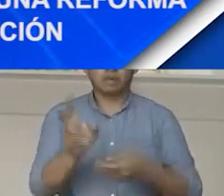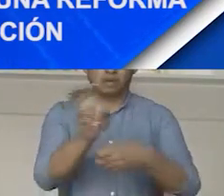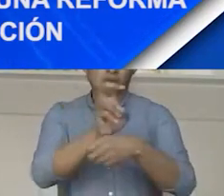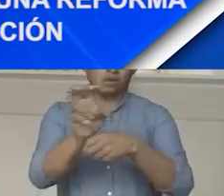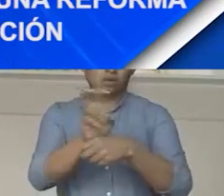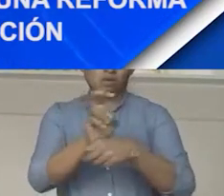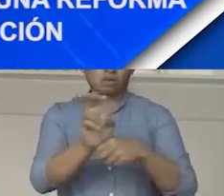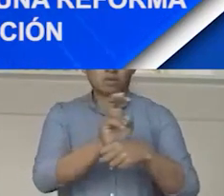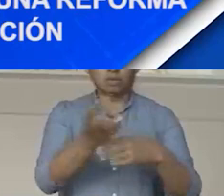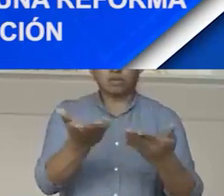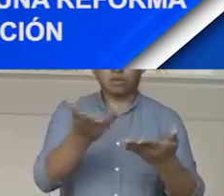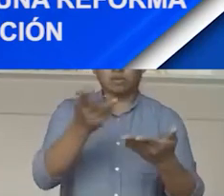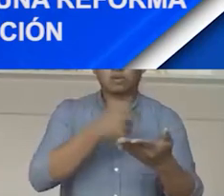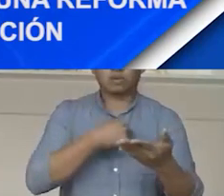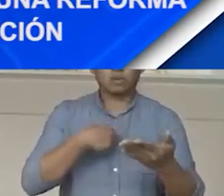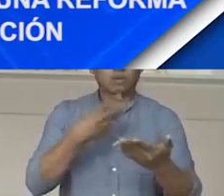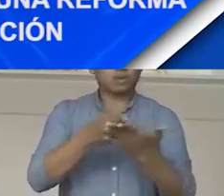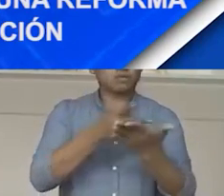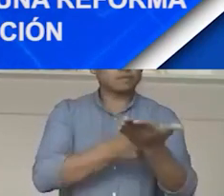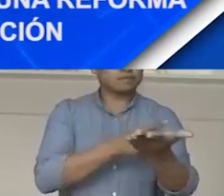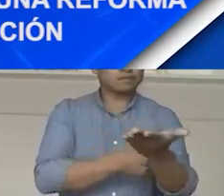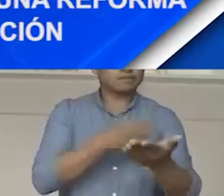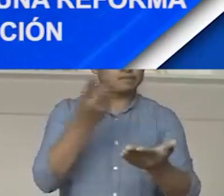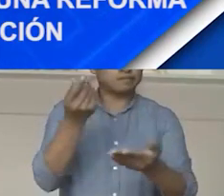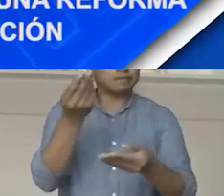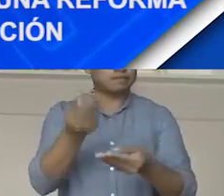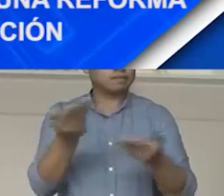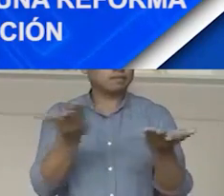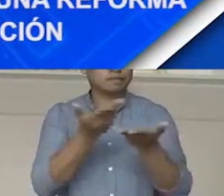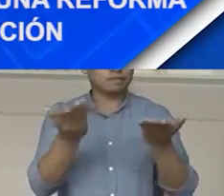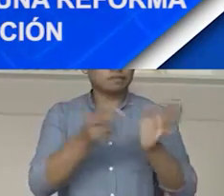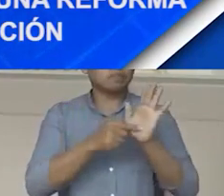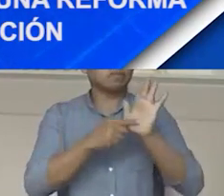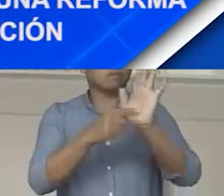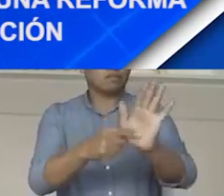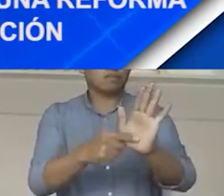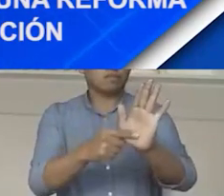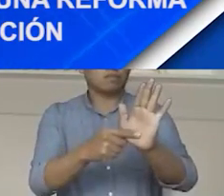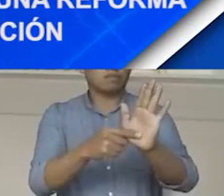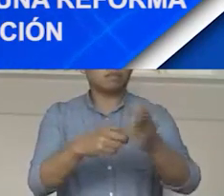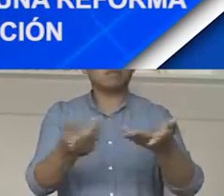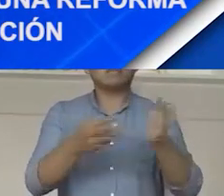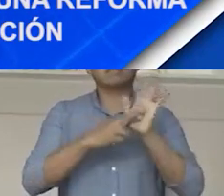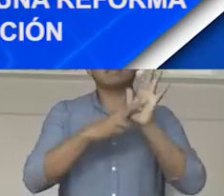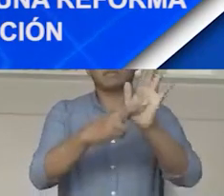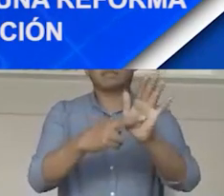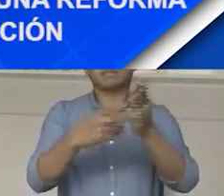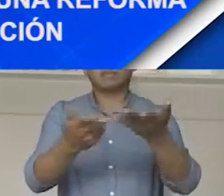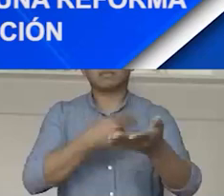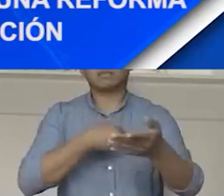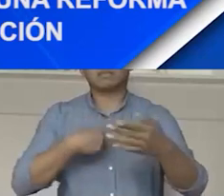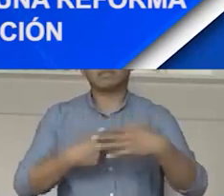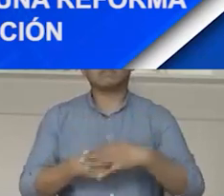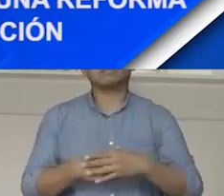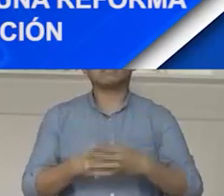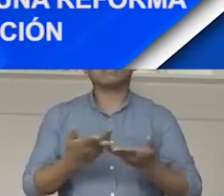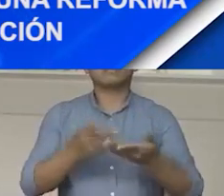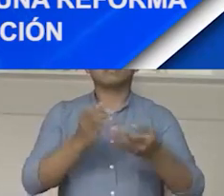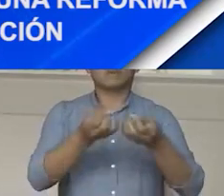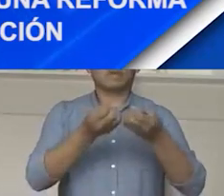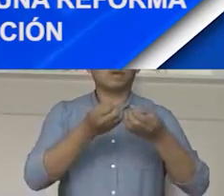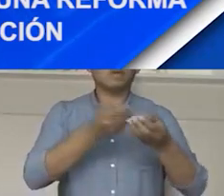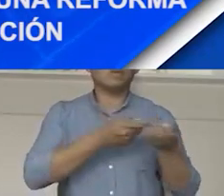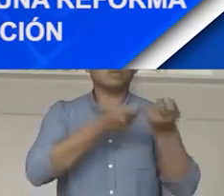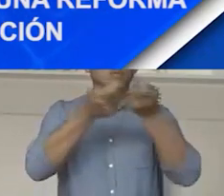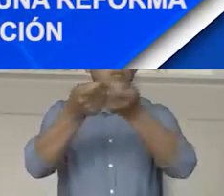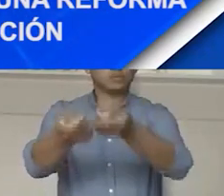supervisa la ejecución del presupuesto, presenta el proyecto de resolución sobre la ejecución y lo remite